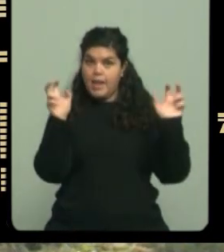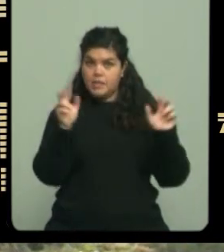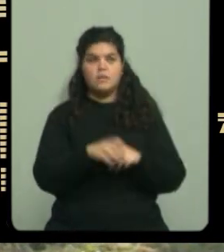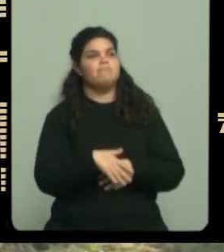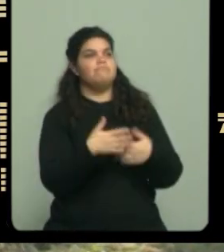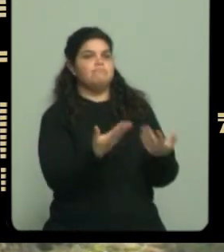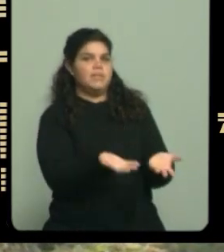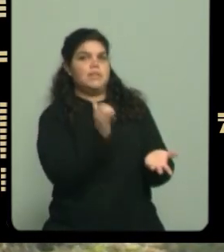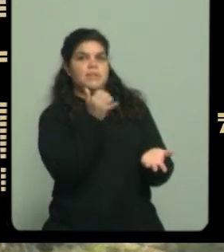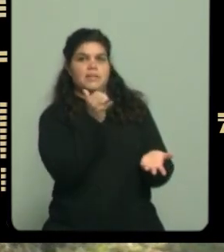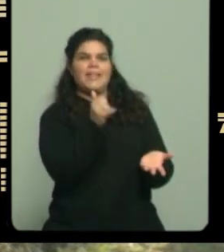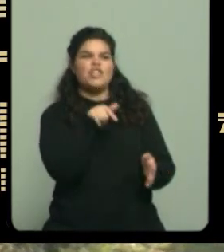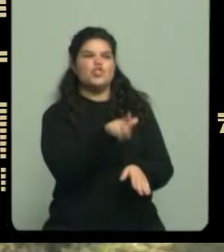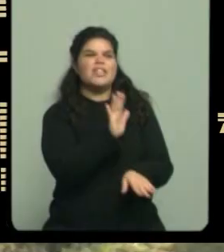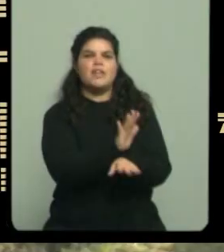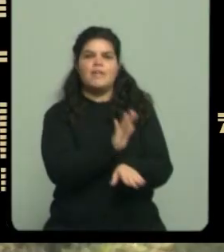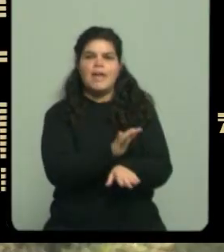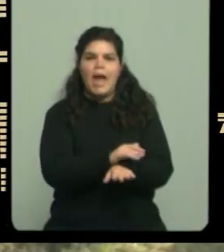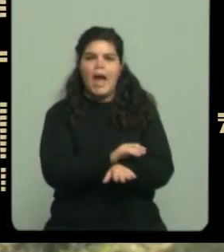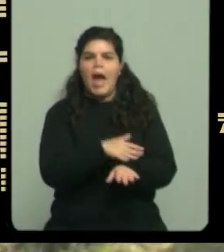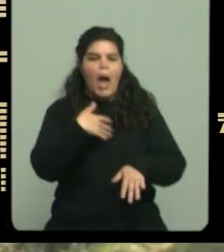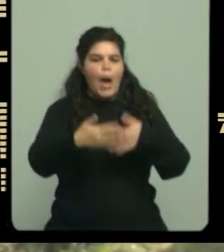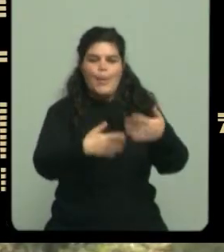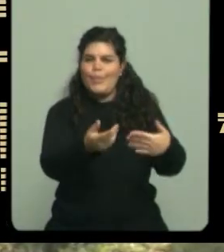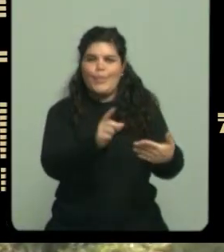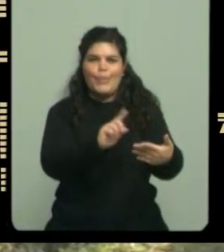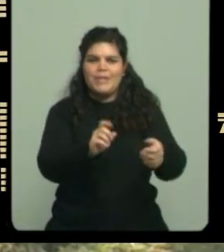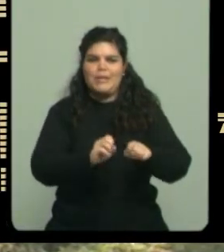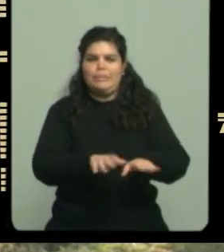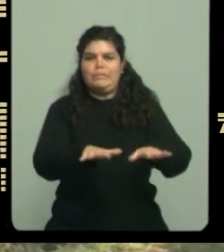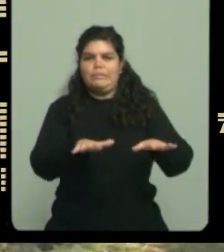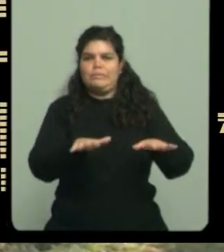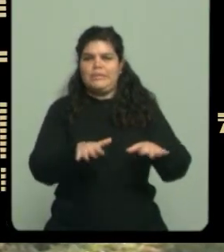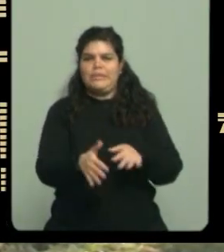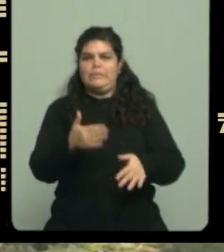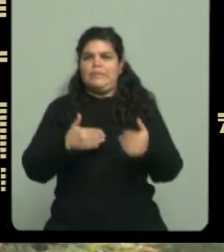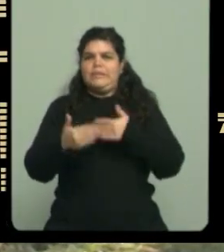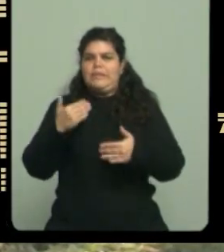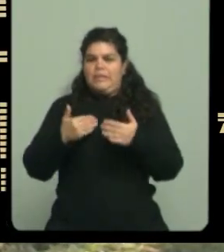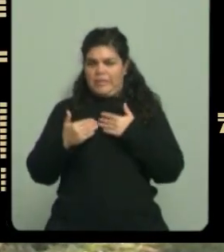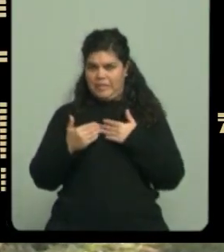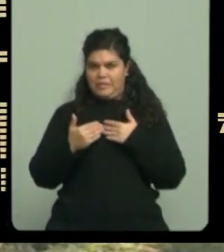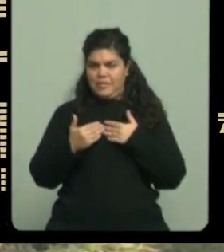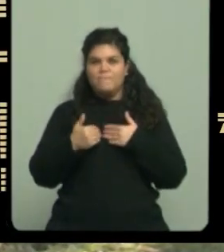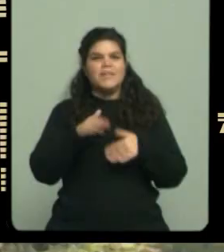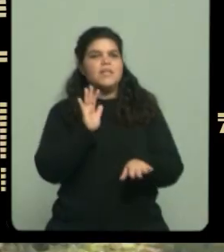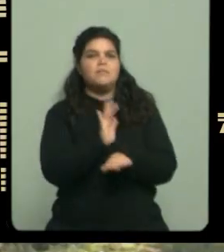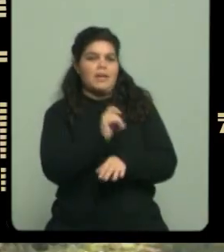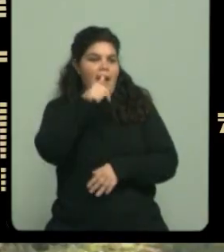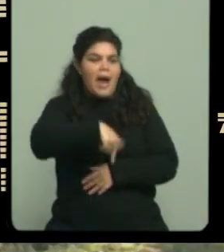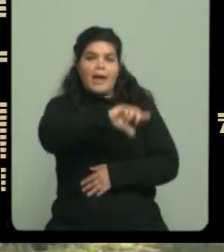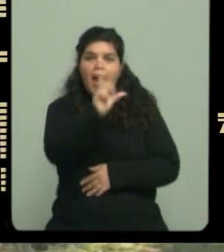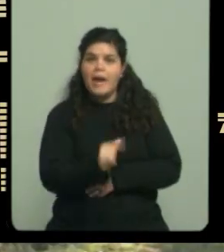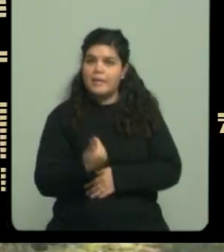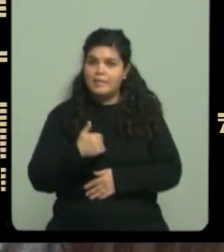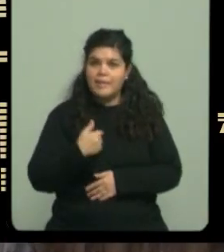que hay una tendencia mundial a retroceder a ciertos derechos que ya están garantizados. En Argentina, para